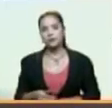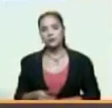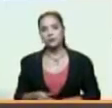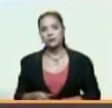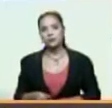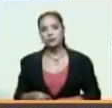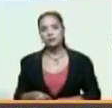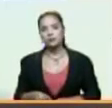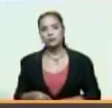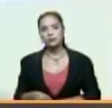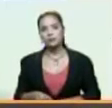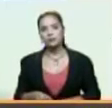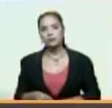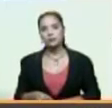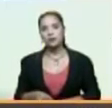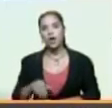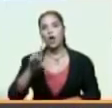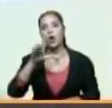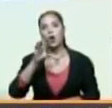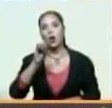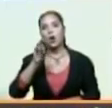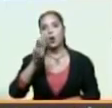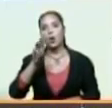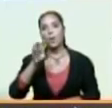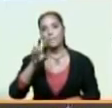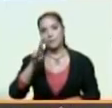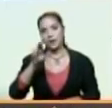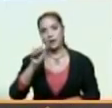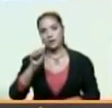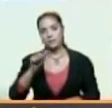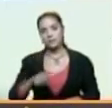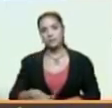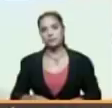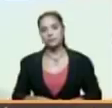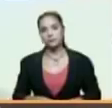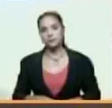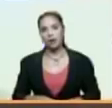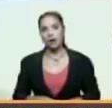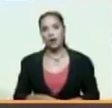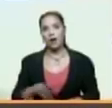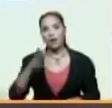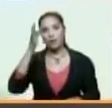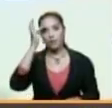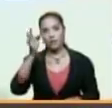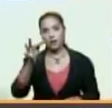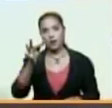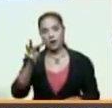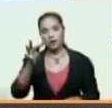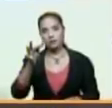señor Lupera, ¿verdad? Fiscal